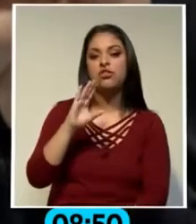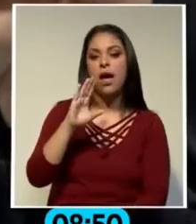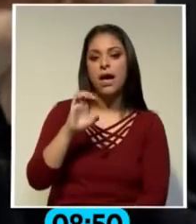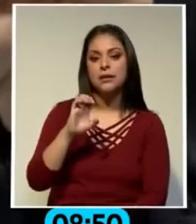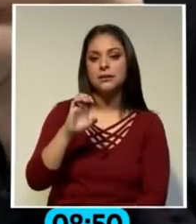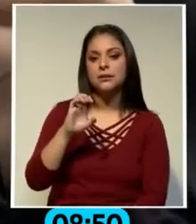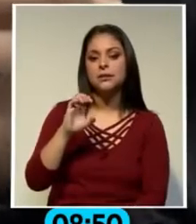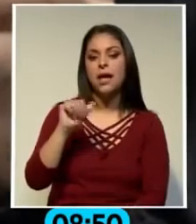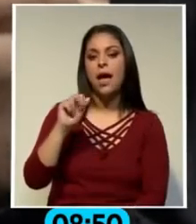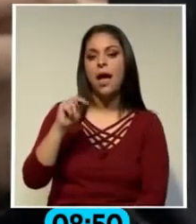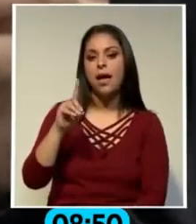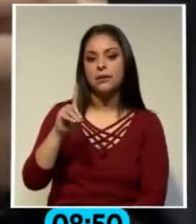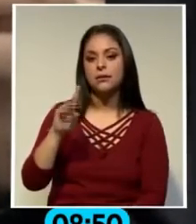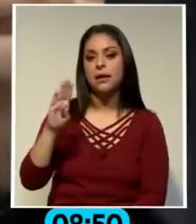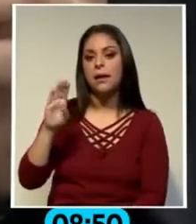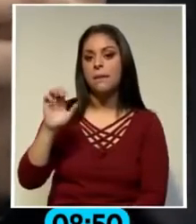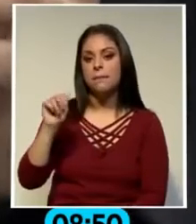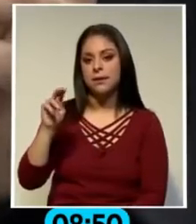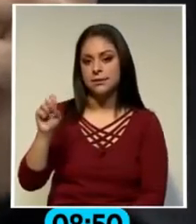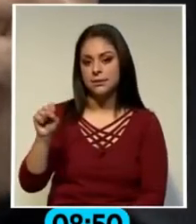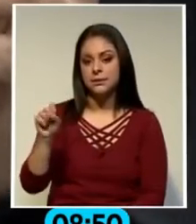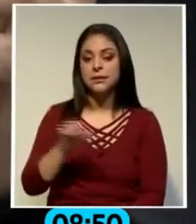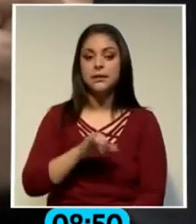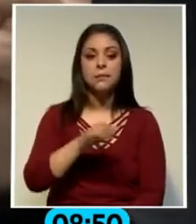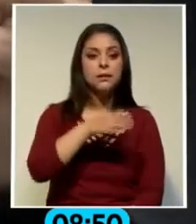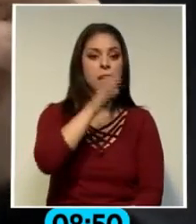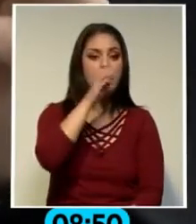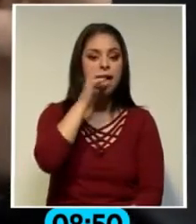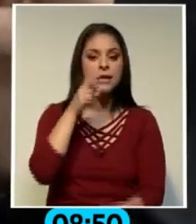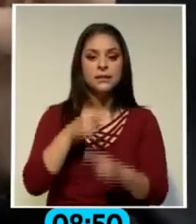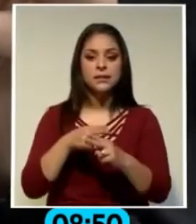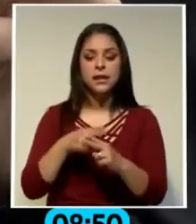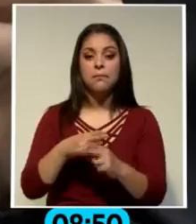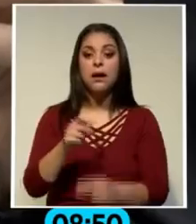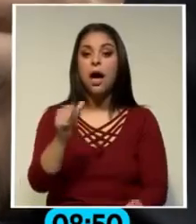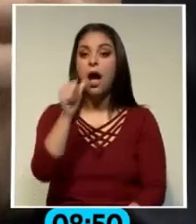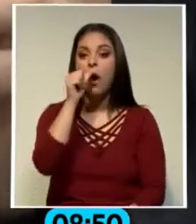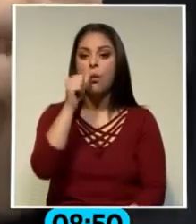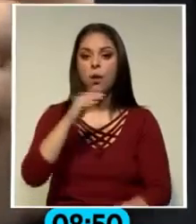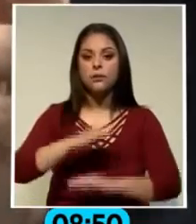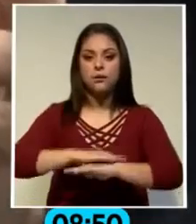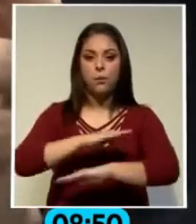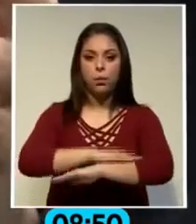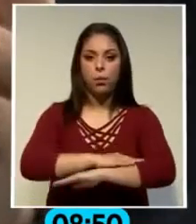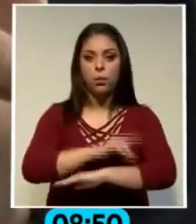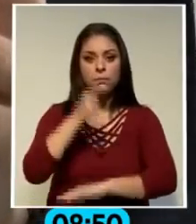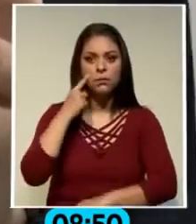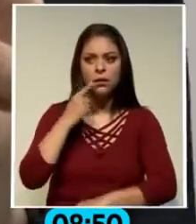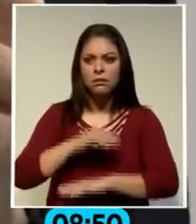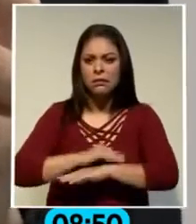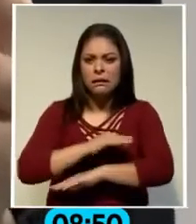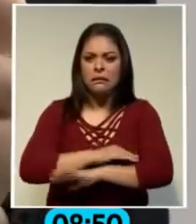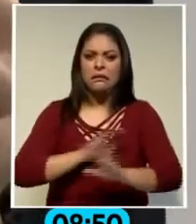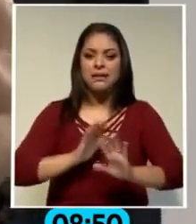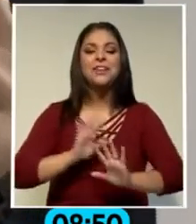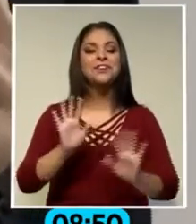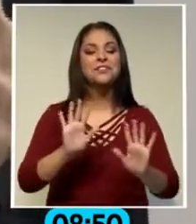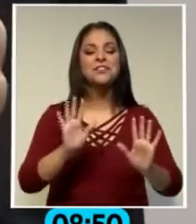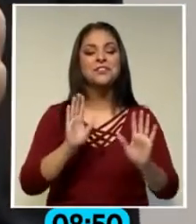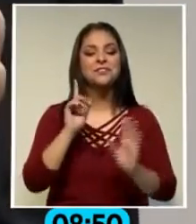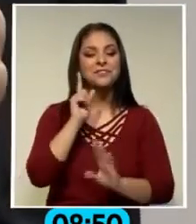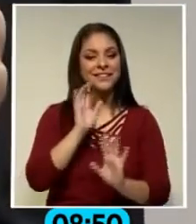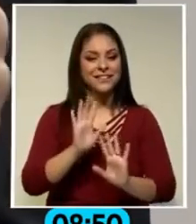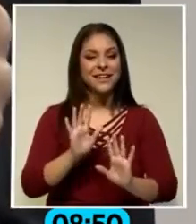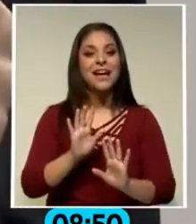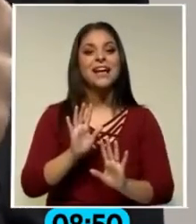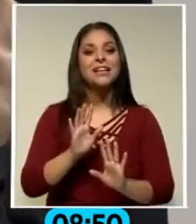propia en Limón, que se llama agua de sapo. No se dejen engañar por su nombre. Es una bebida sumamente refrescante y exótica.